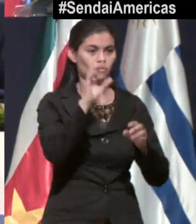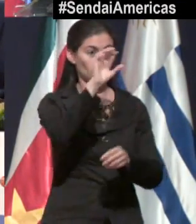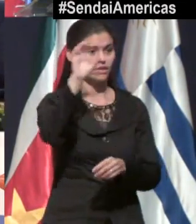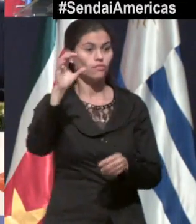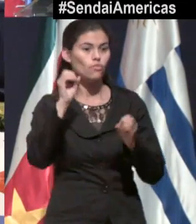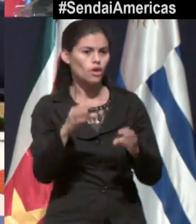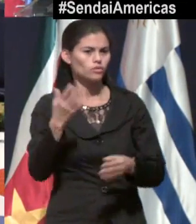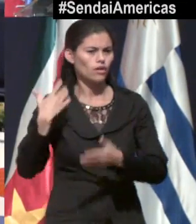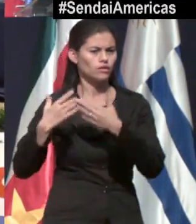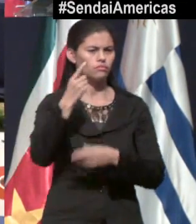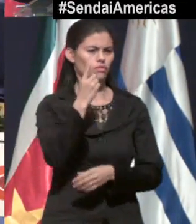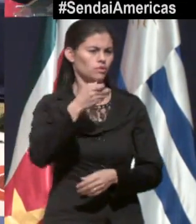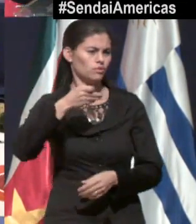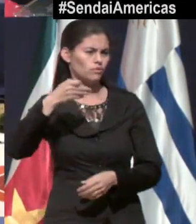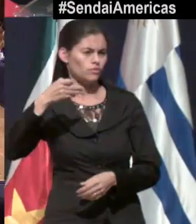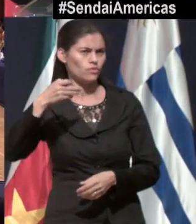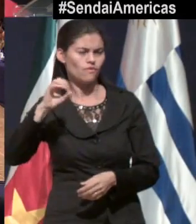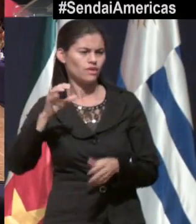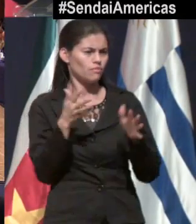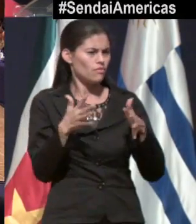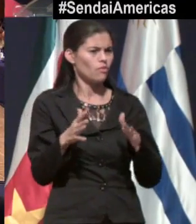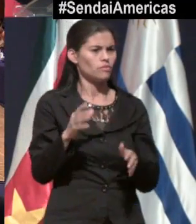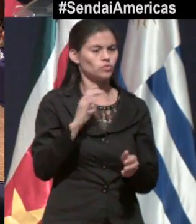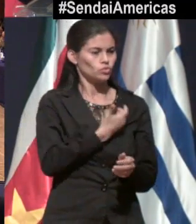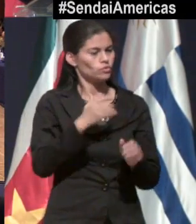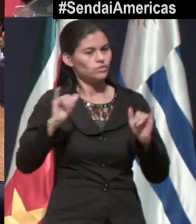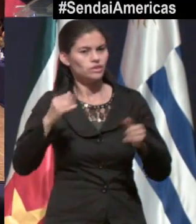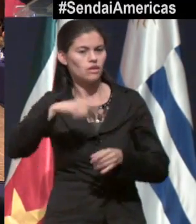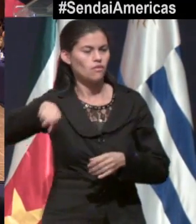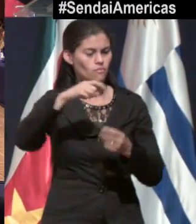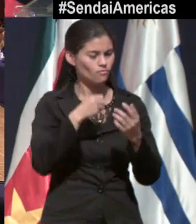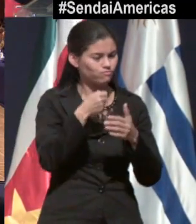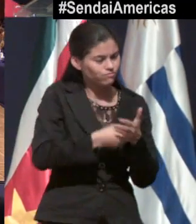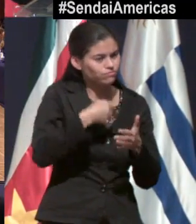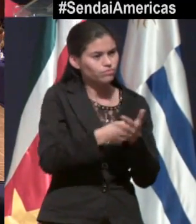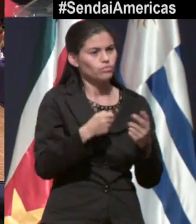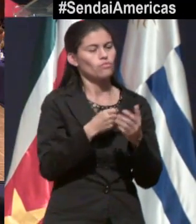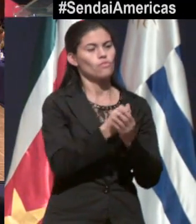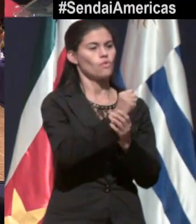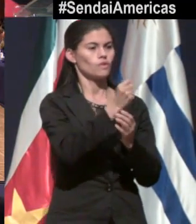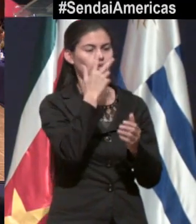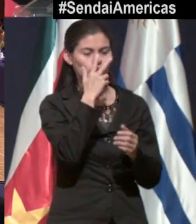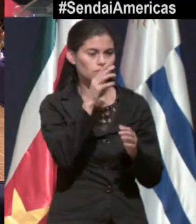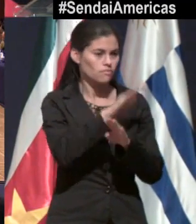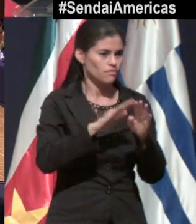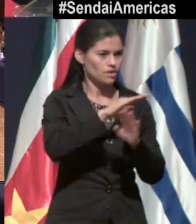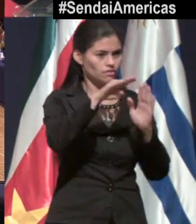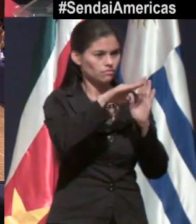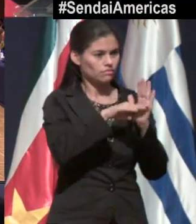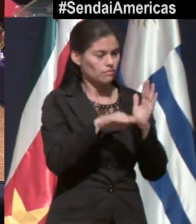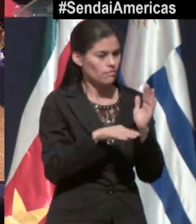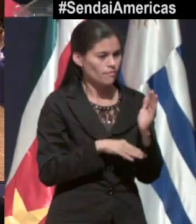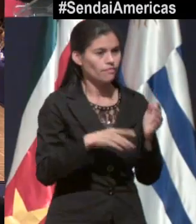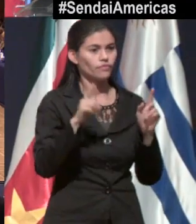de los 90 trabajábamos apoyando los esfuerzos de los estados en integrar la gestión de riesgo en los